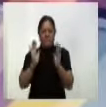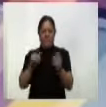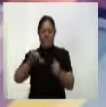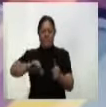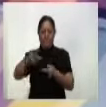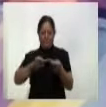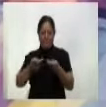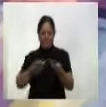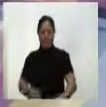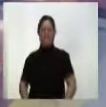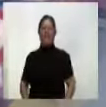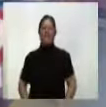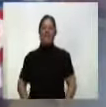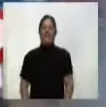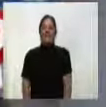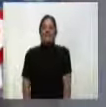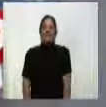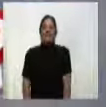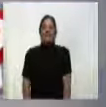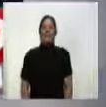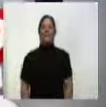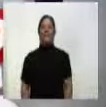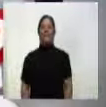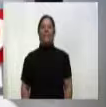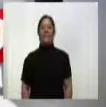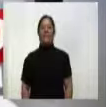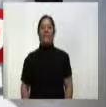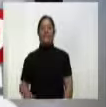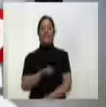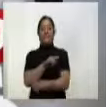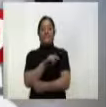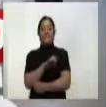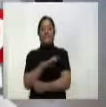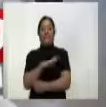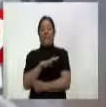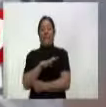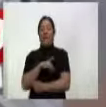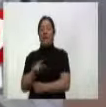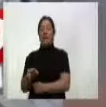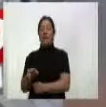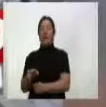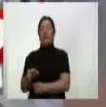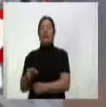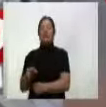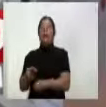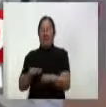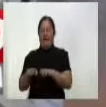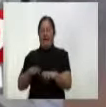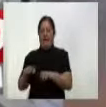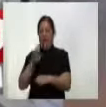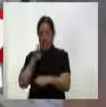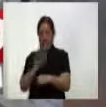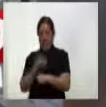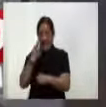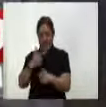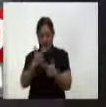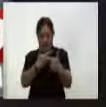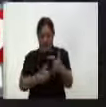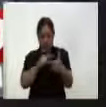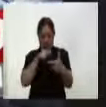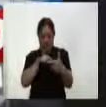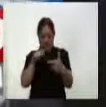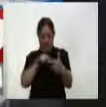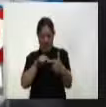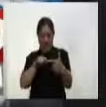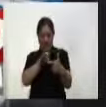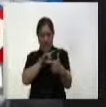para el día de hoy. Entrega Elite a empresa responsable de la impresión de las boletas electorales las medidas de